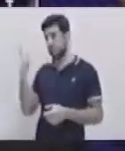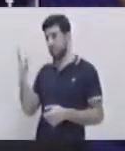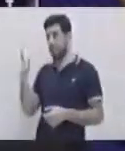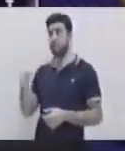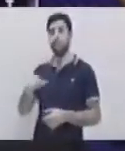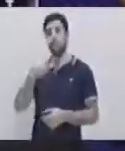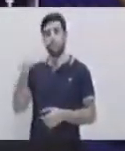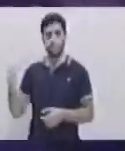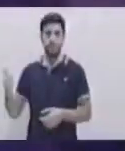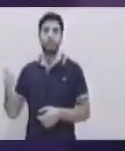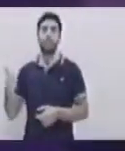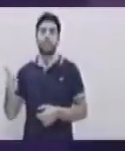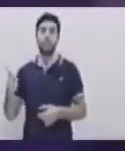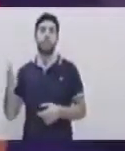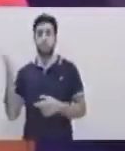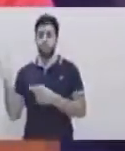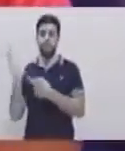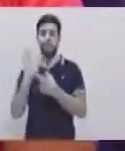Veamos el siguiente amigo.